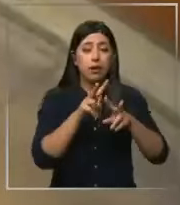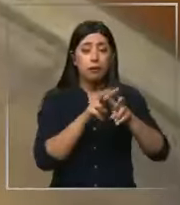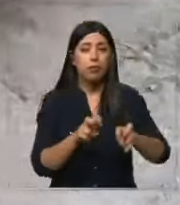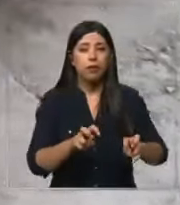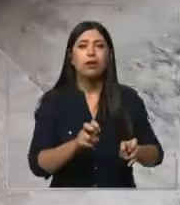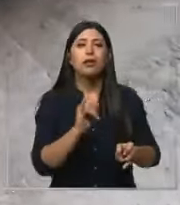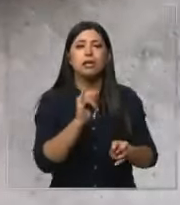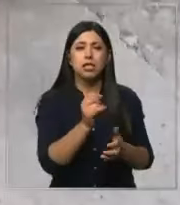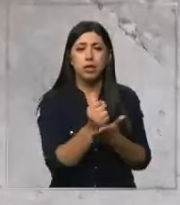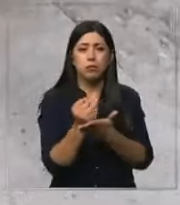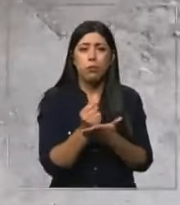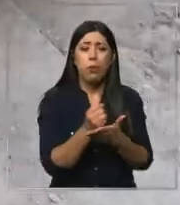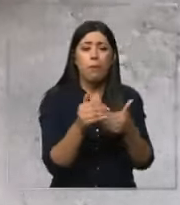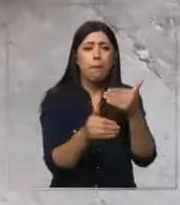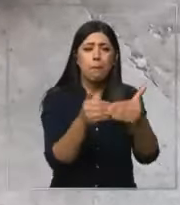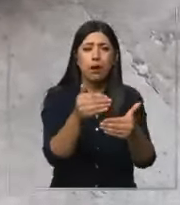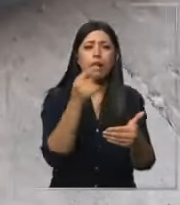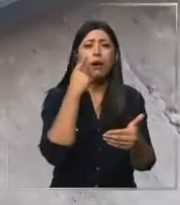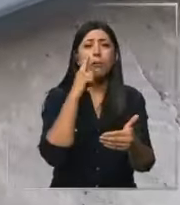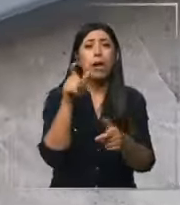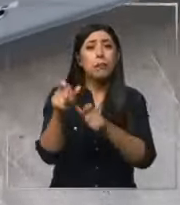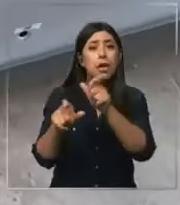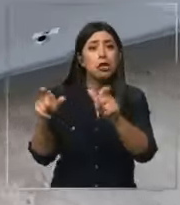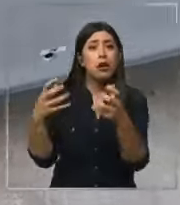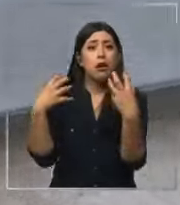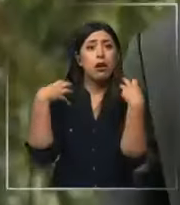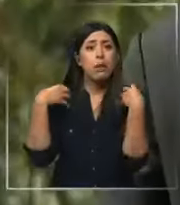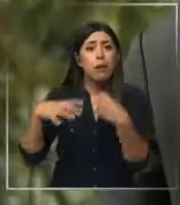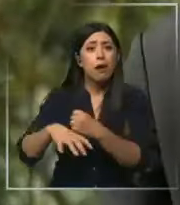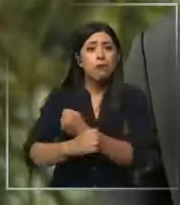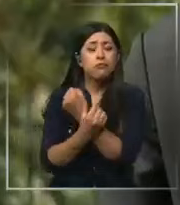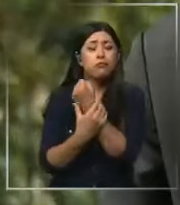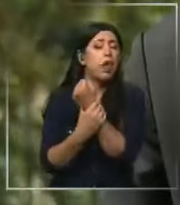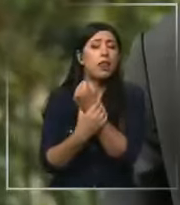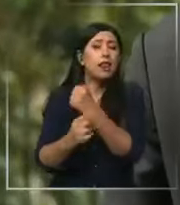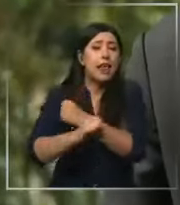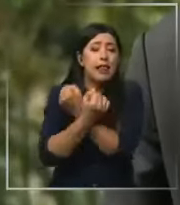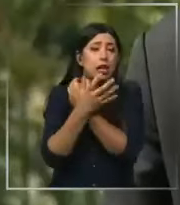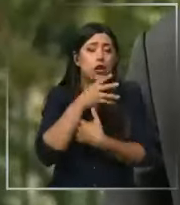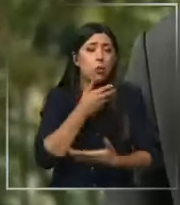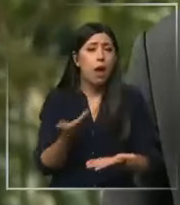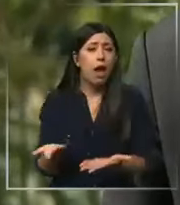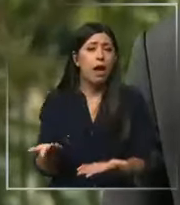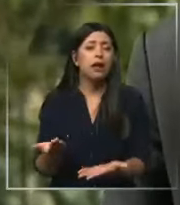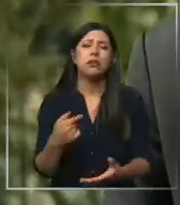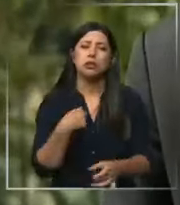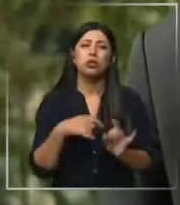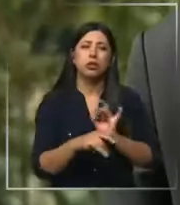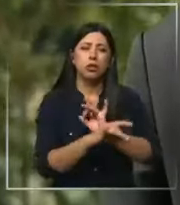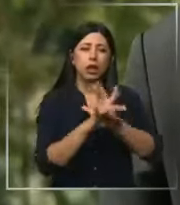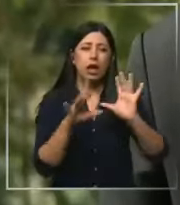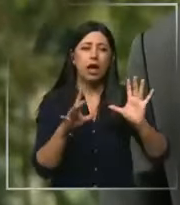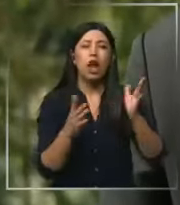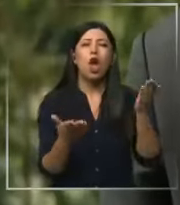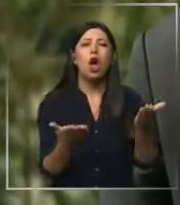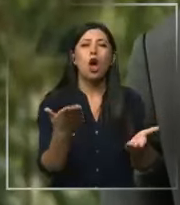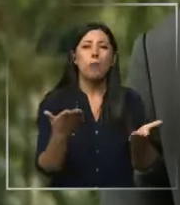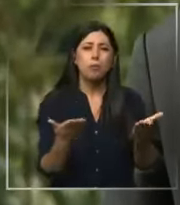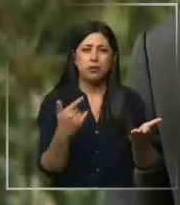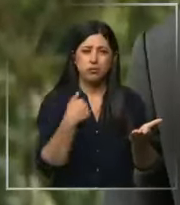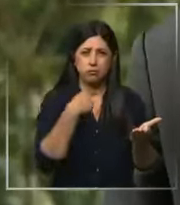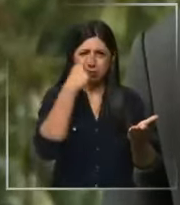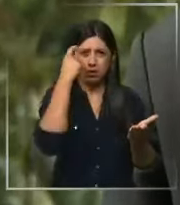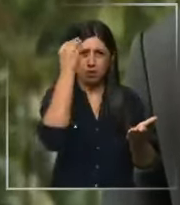investigativas, los autores de los disparos aún no han sido detenidos. Quiero ser muy claro en esto, porque han habido varias comparaciones en los últimos días que me